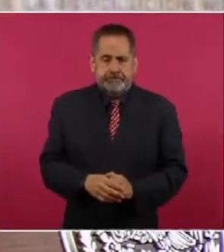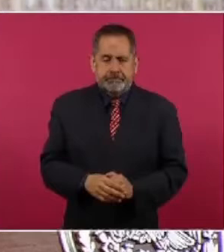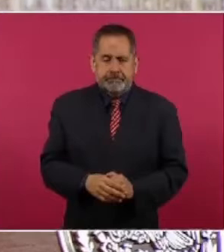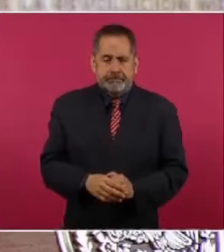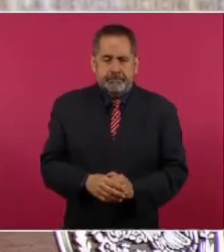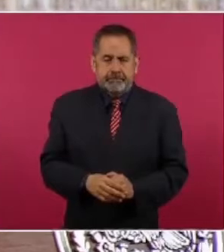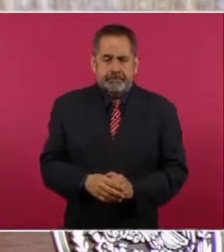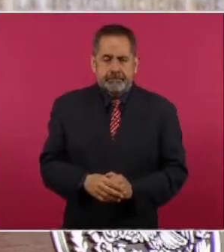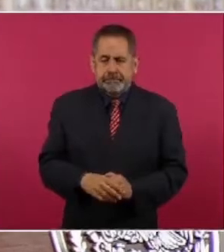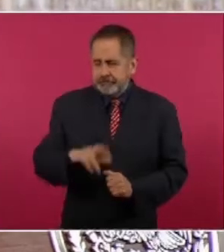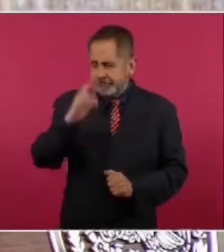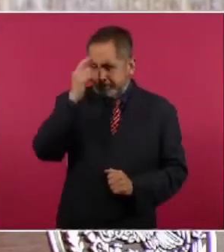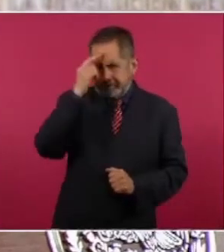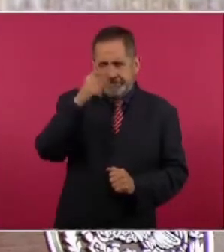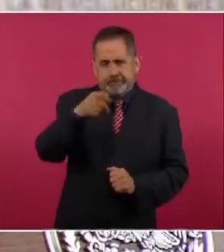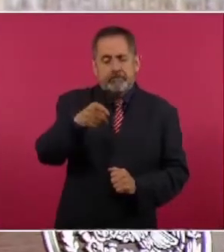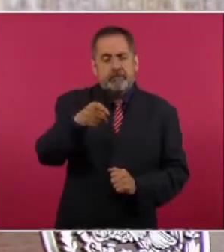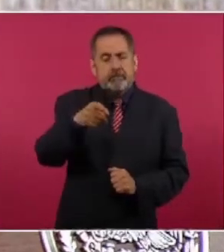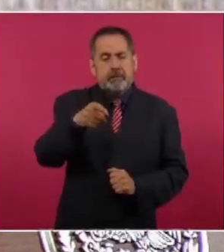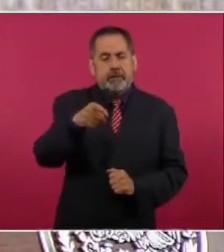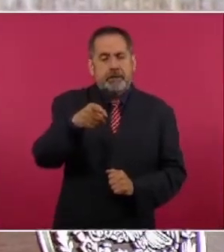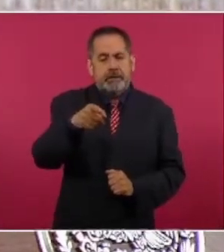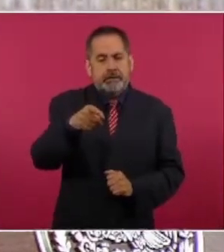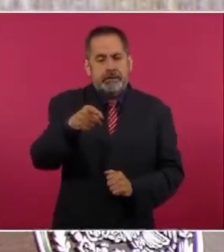¿No se acuerdan que